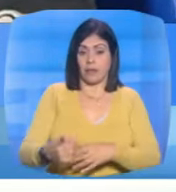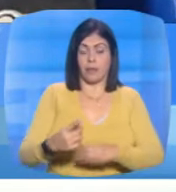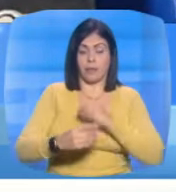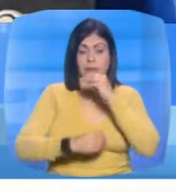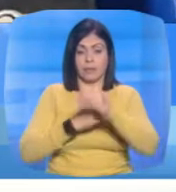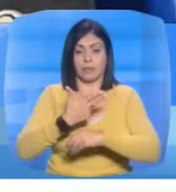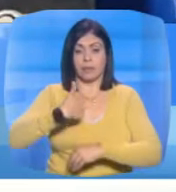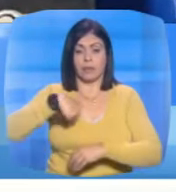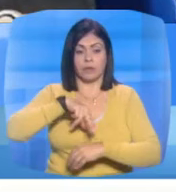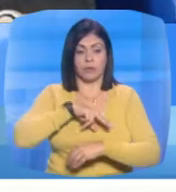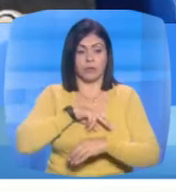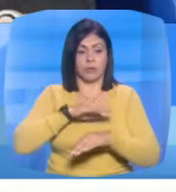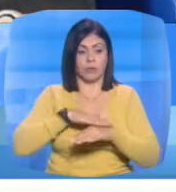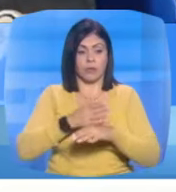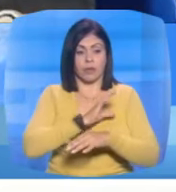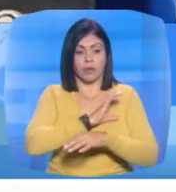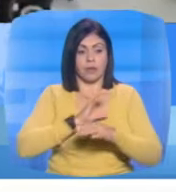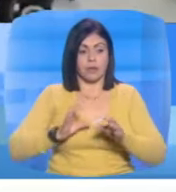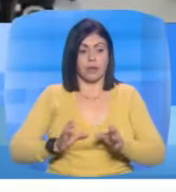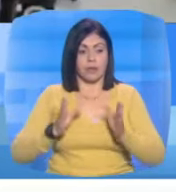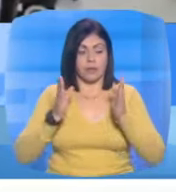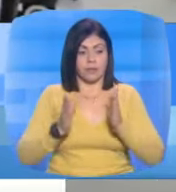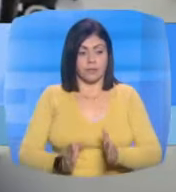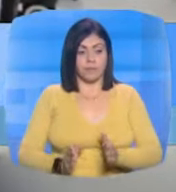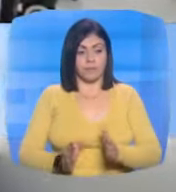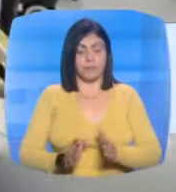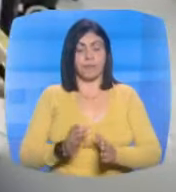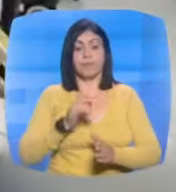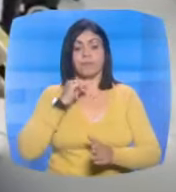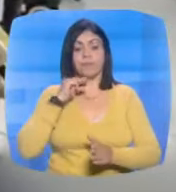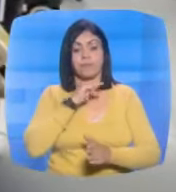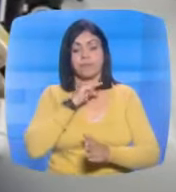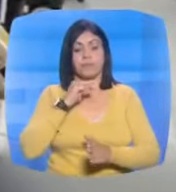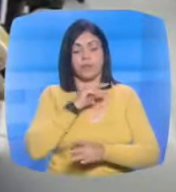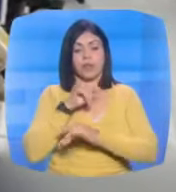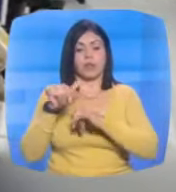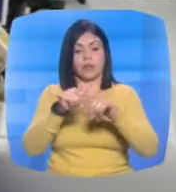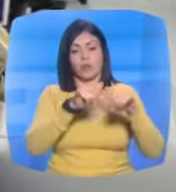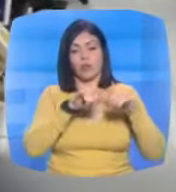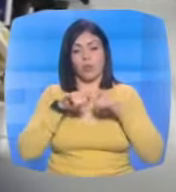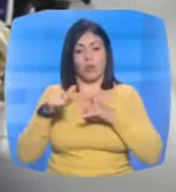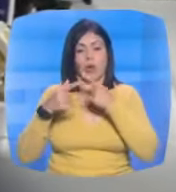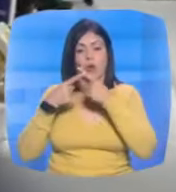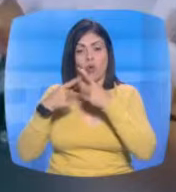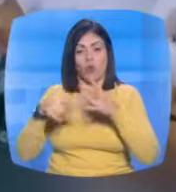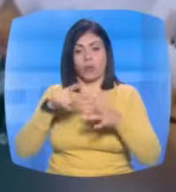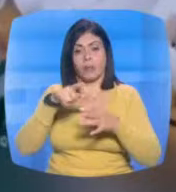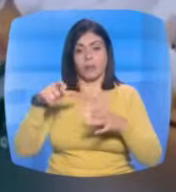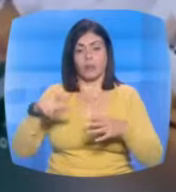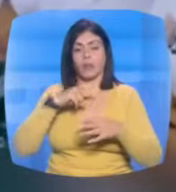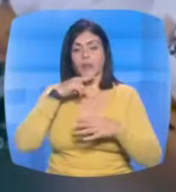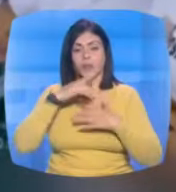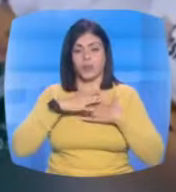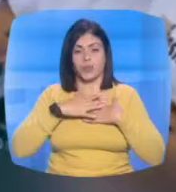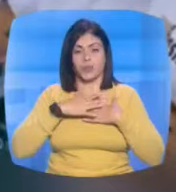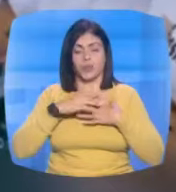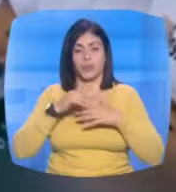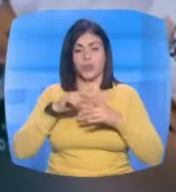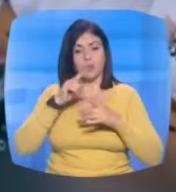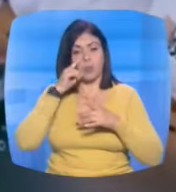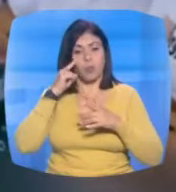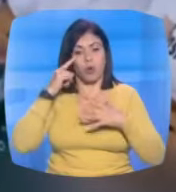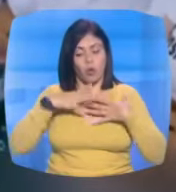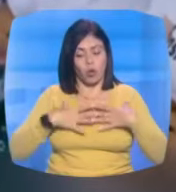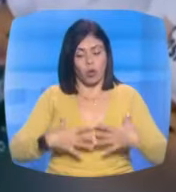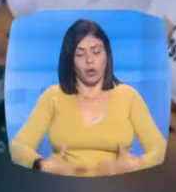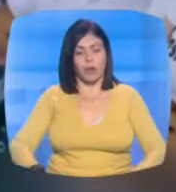para nosotros como cristianos. El nuncio apostólico, al igual que gran parte del purpurado nacional, estará en Maracaibo a